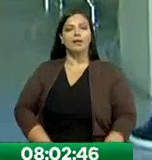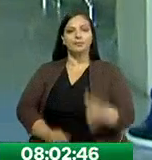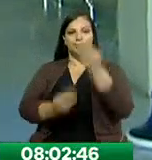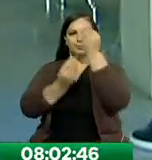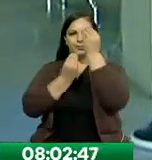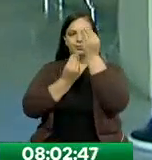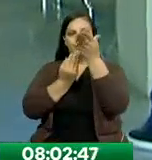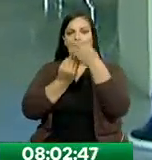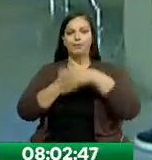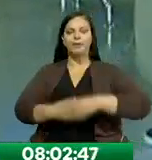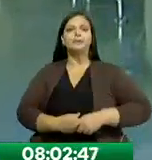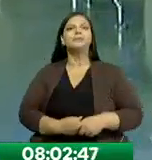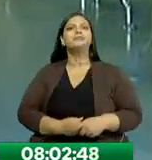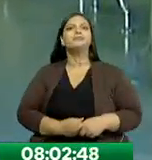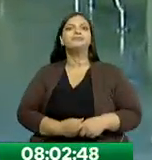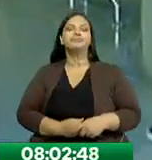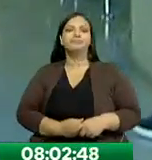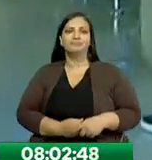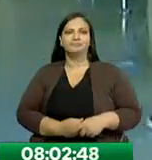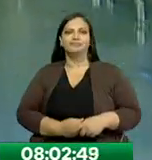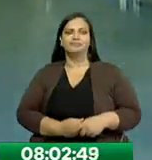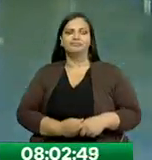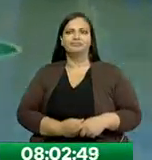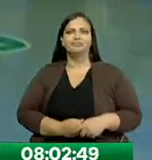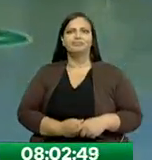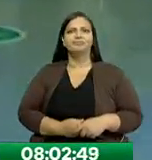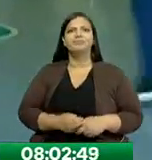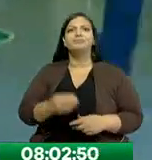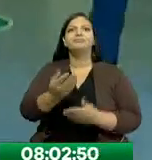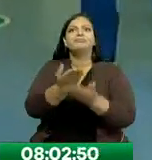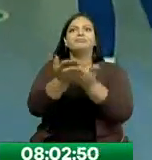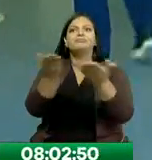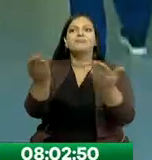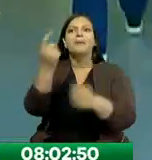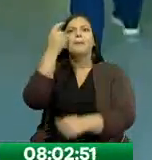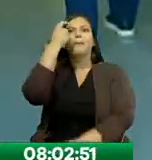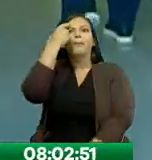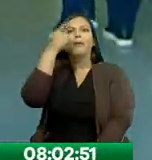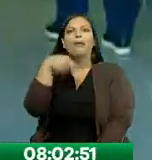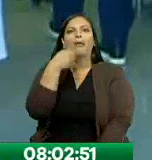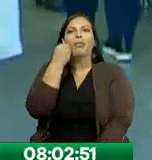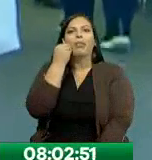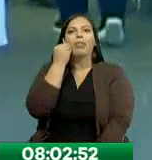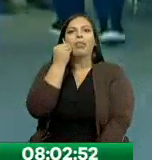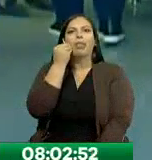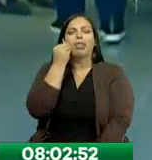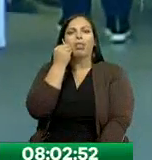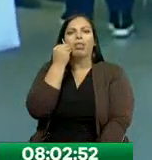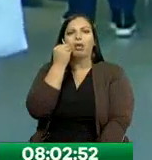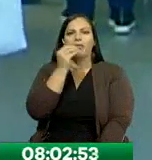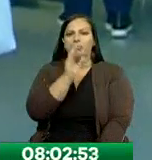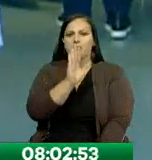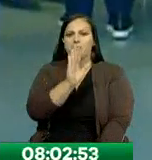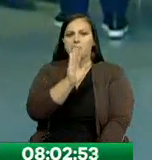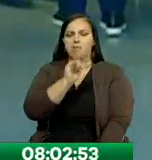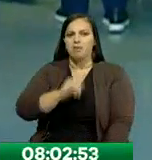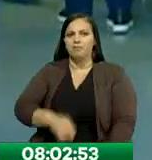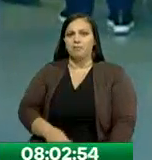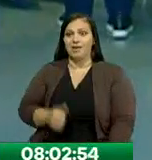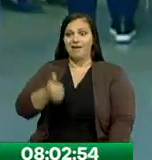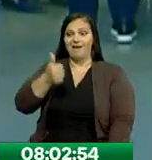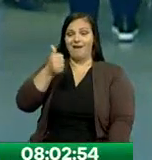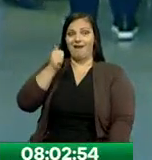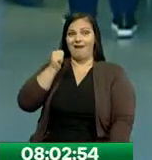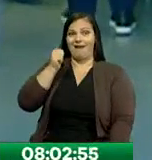nos están viendo la cara de tontos. Nos están viendo la cara de tontos. Por ahí le mandaron a un señor que ayer les leí el mensaje